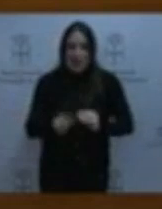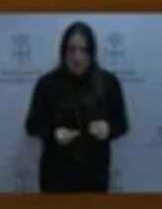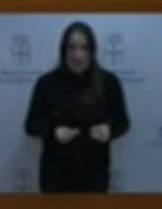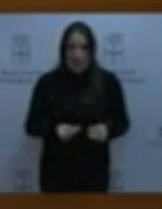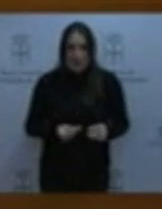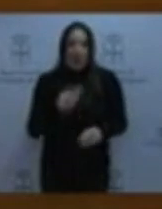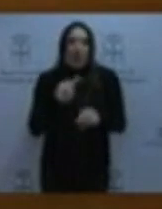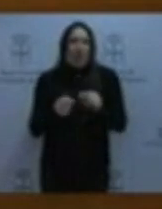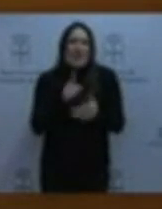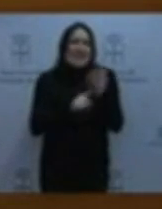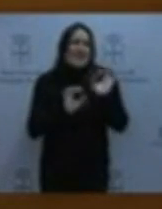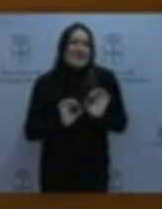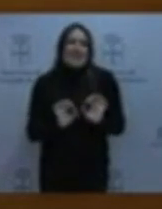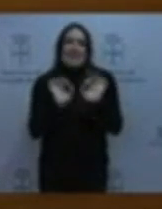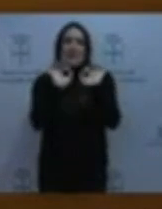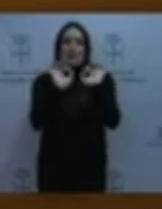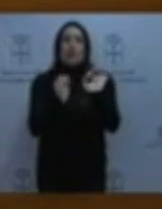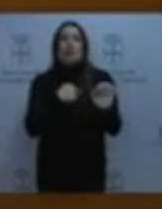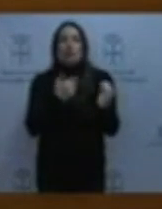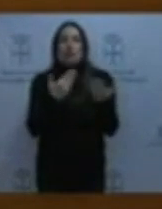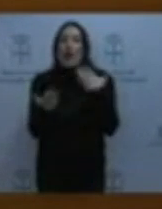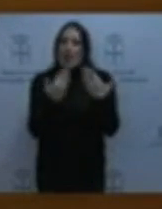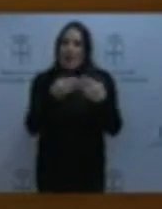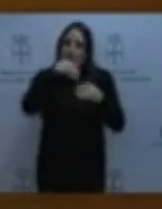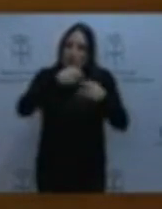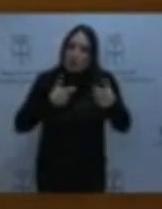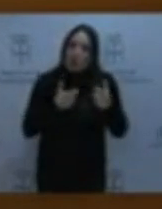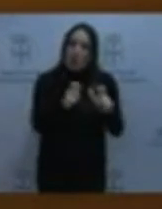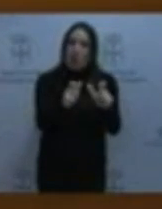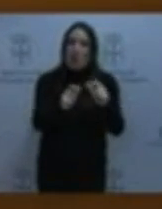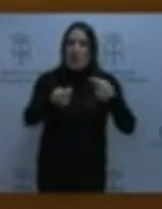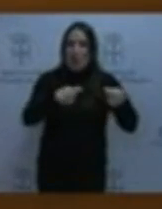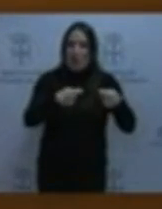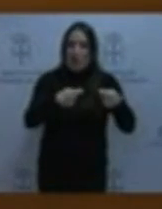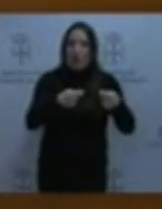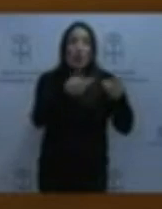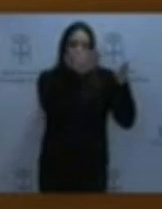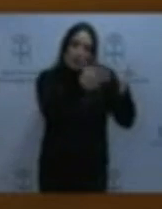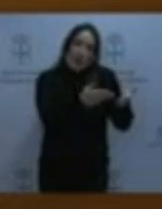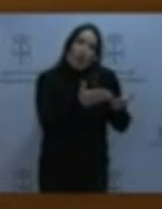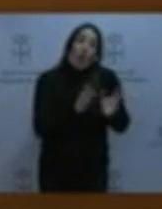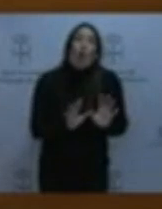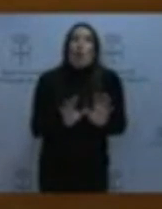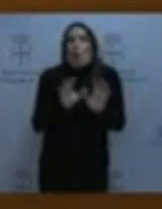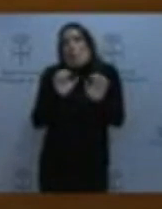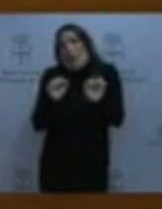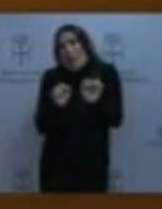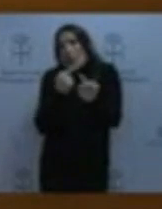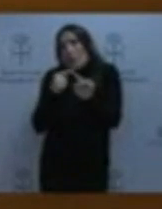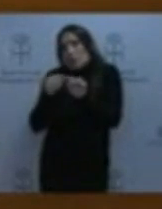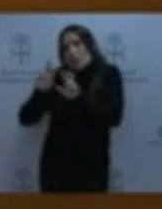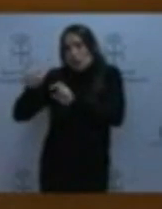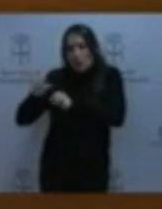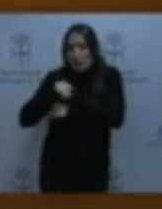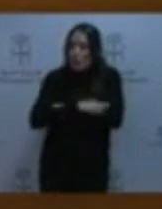De cosas concretas como esas, estamos hablando en la mesa de negociación. Ya sé que usted pues está ocupado con otras cosas y lo